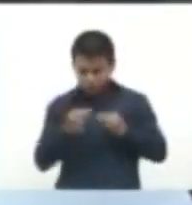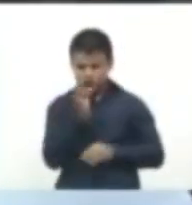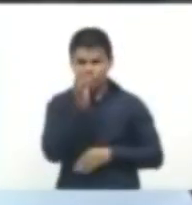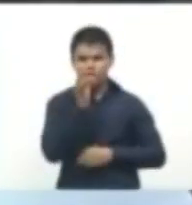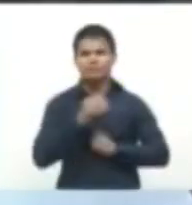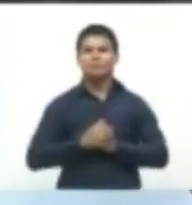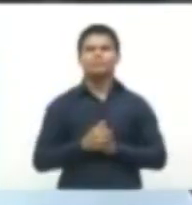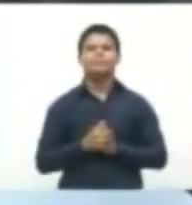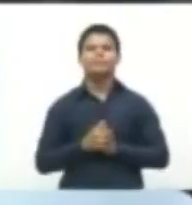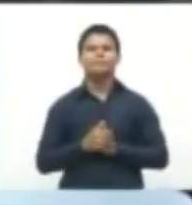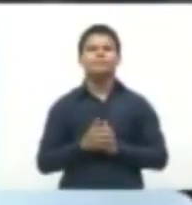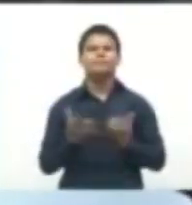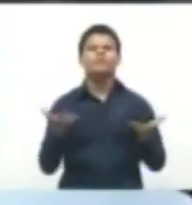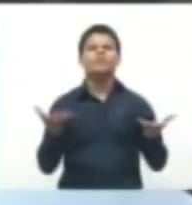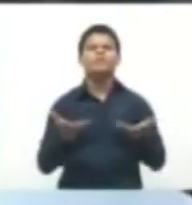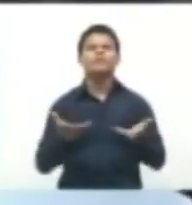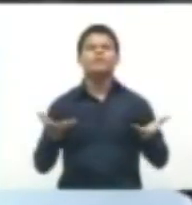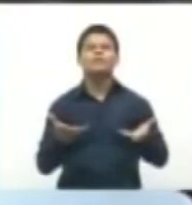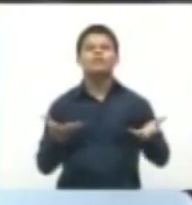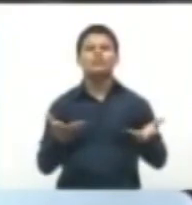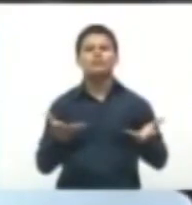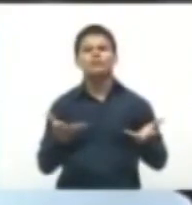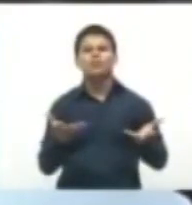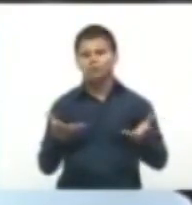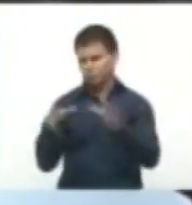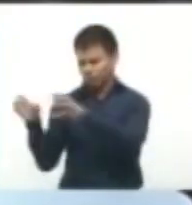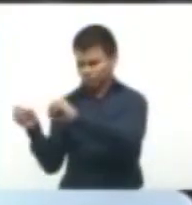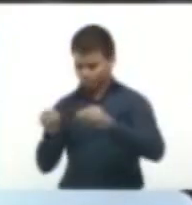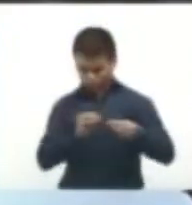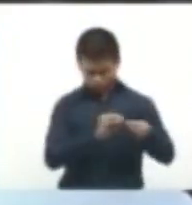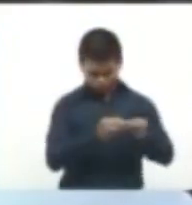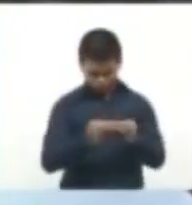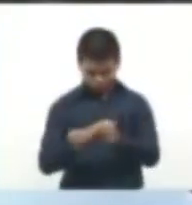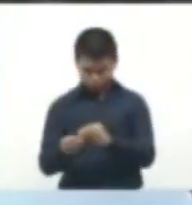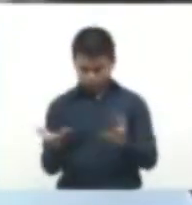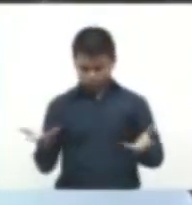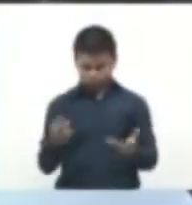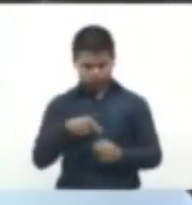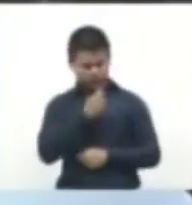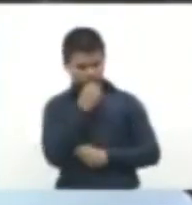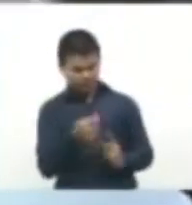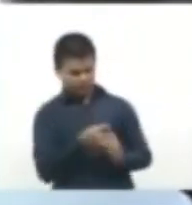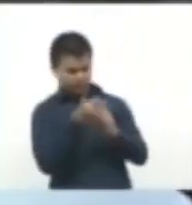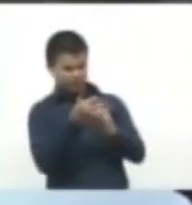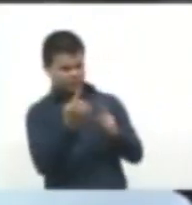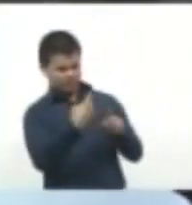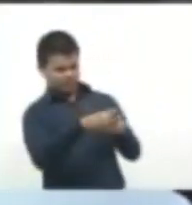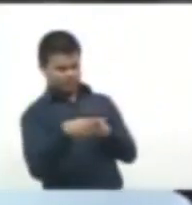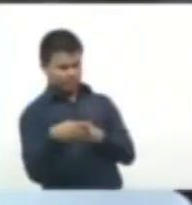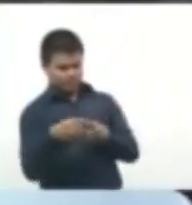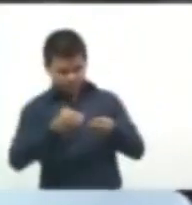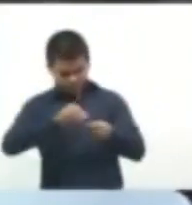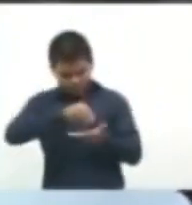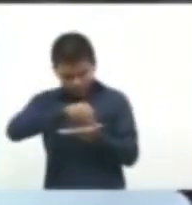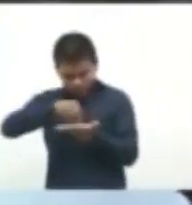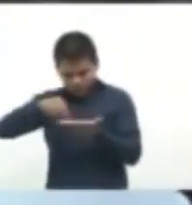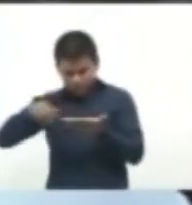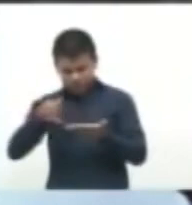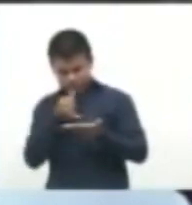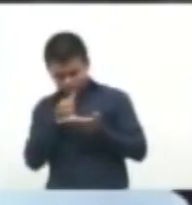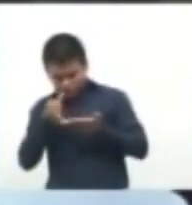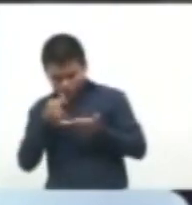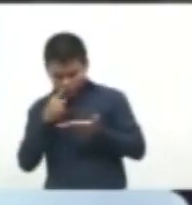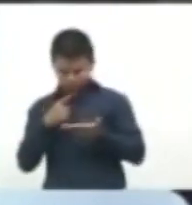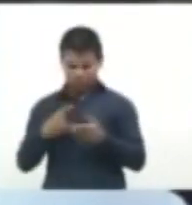Primero, la procedencia, porque esta marihuana es de otra connotación especial, es diferente a la marihuana que encontramos acá en